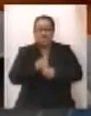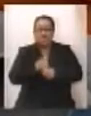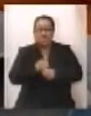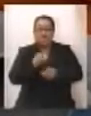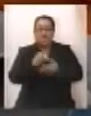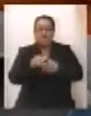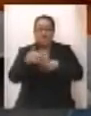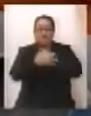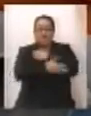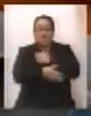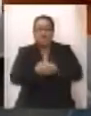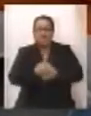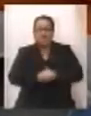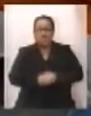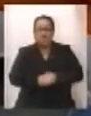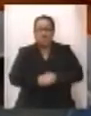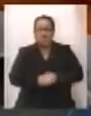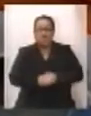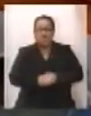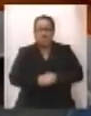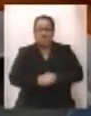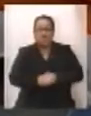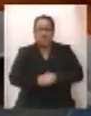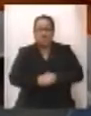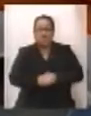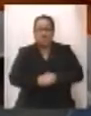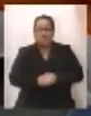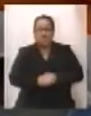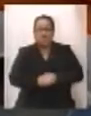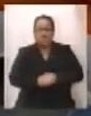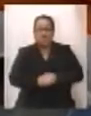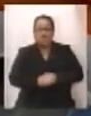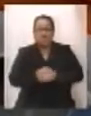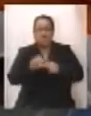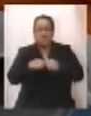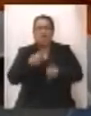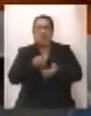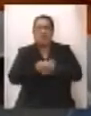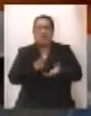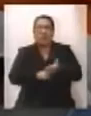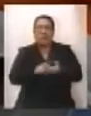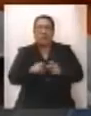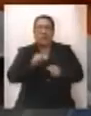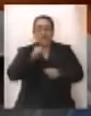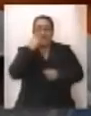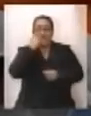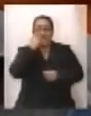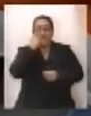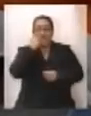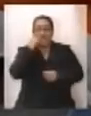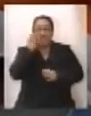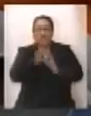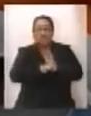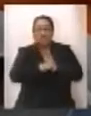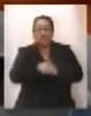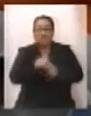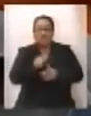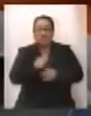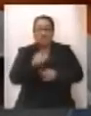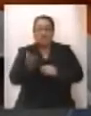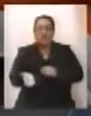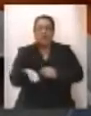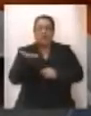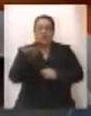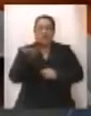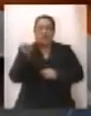ganan. Los que ganan más van a seguir pagando impuestos, pero los que ganan menos, al